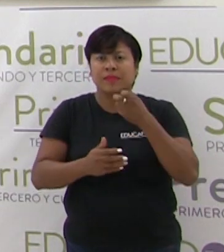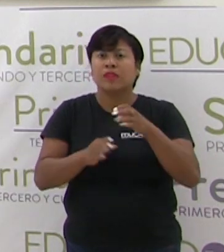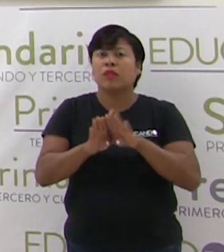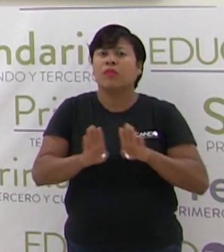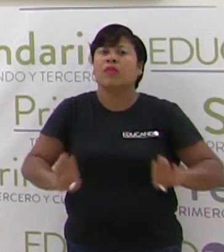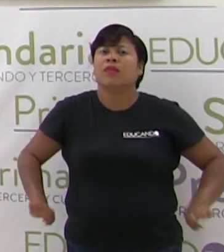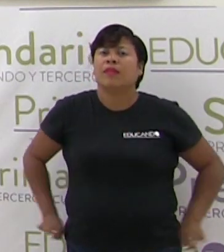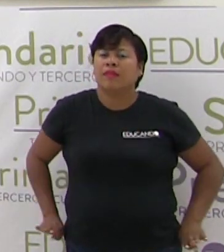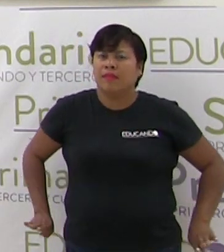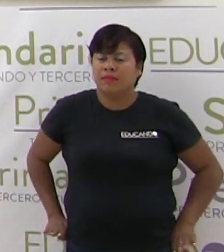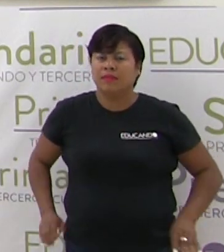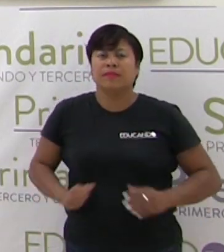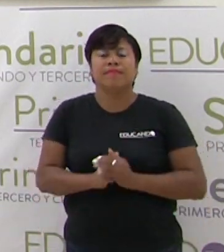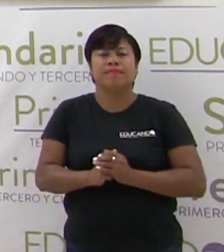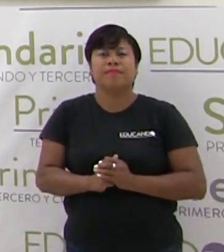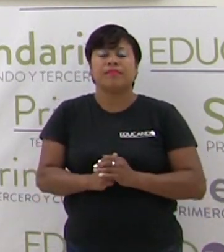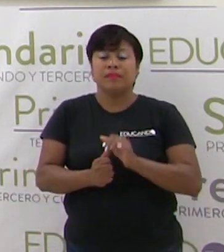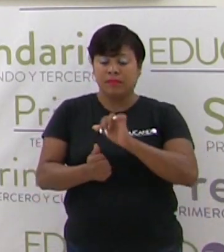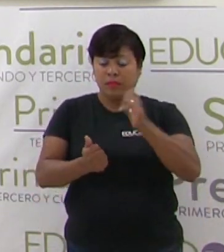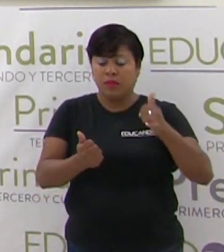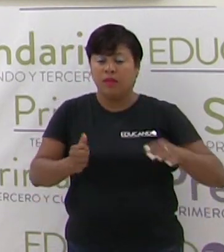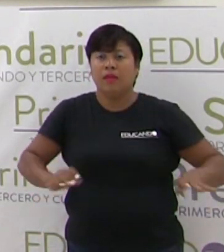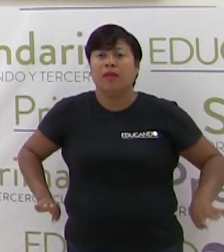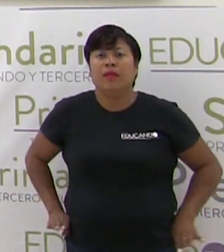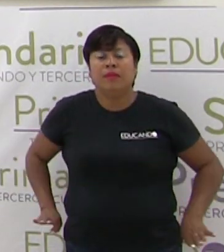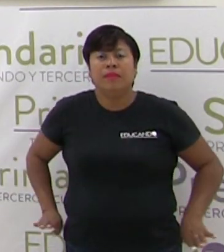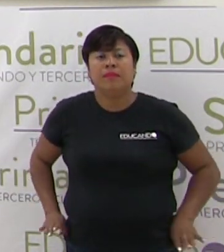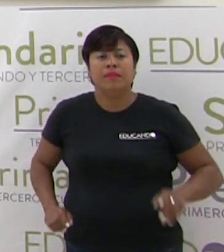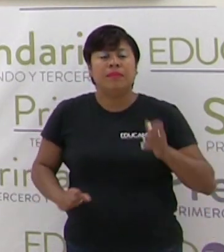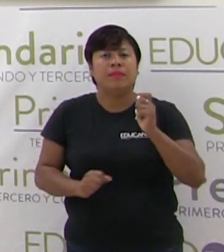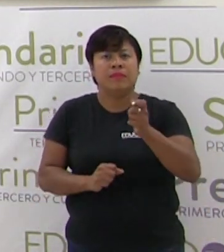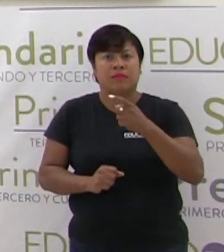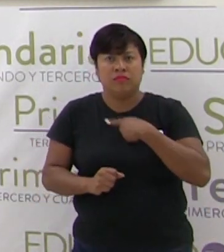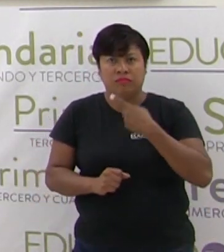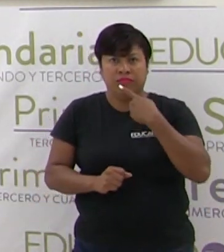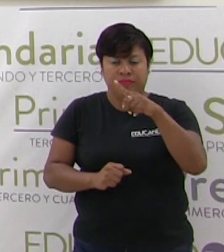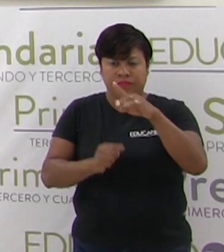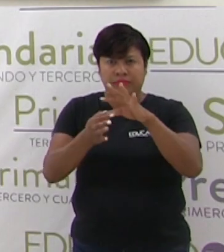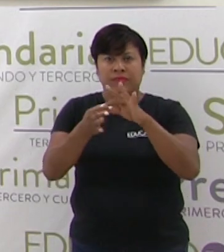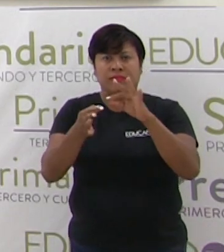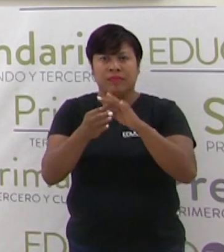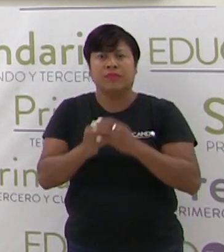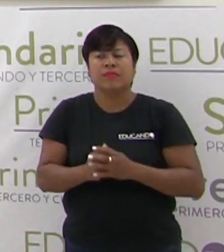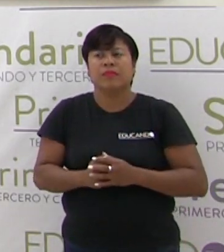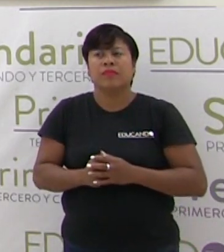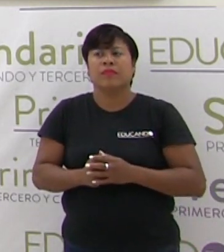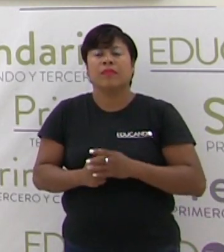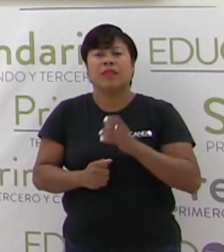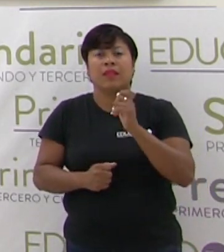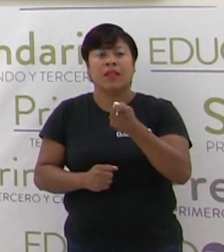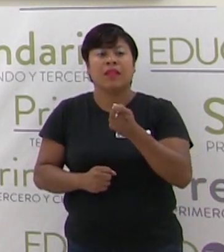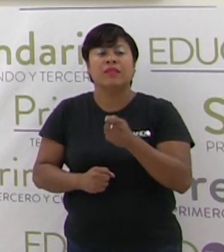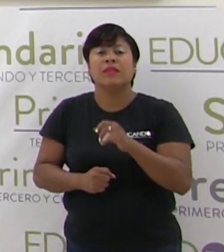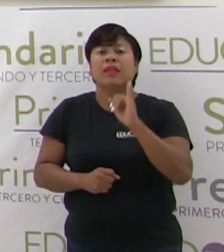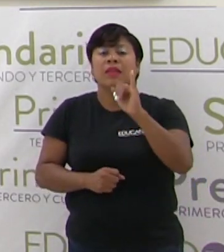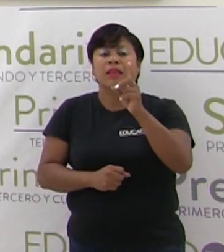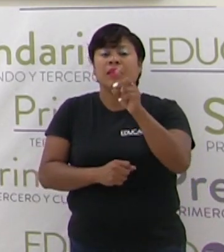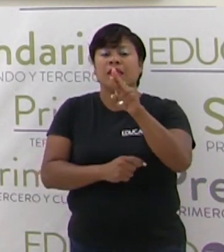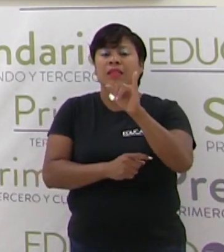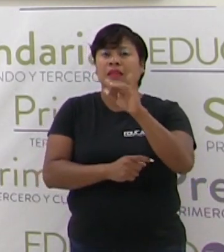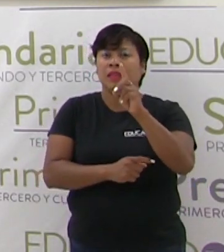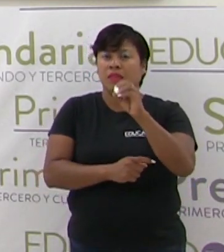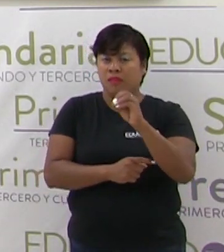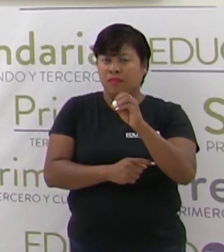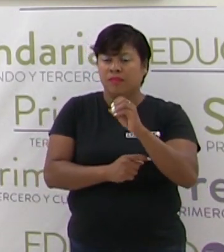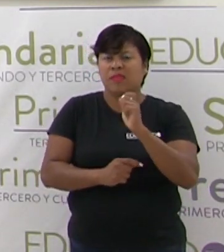las características. Otra de las características es lo que yo les decía, es que es un género híbrido.